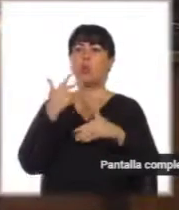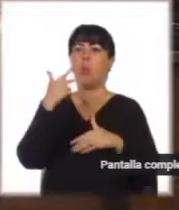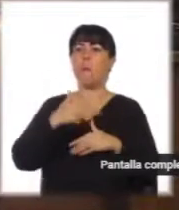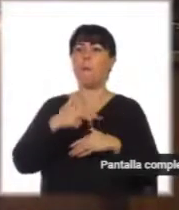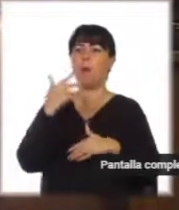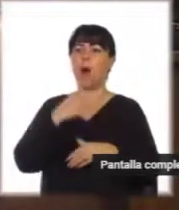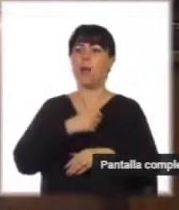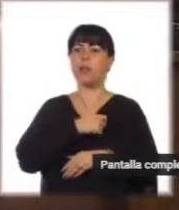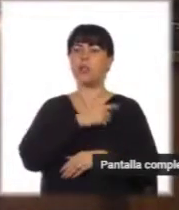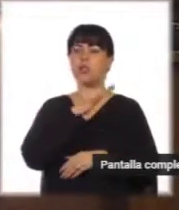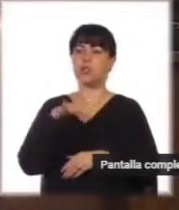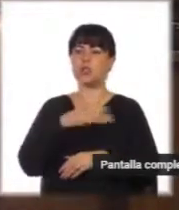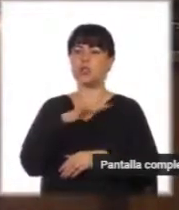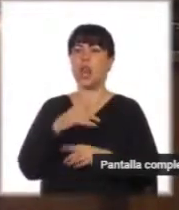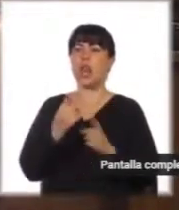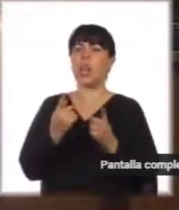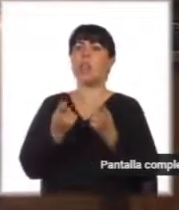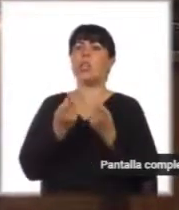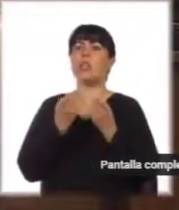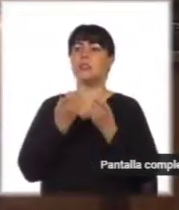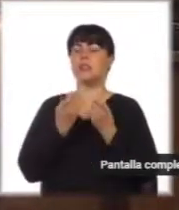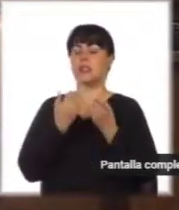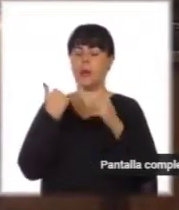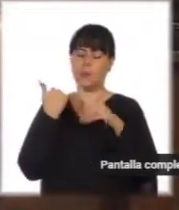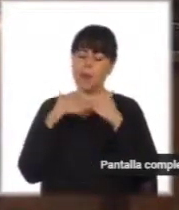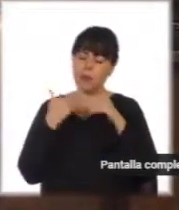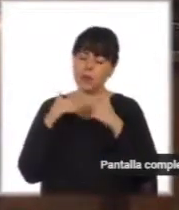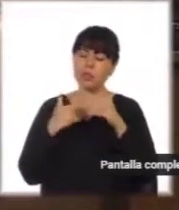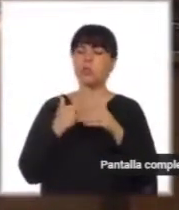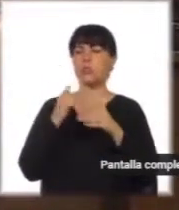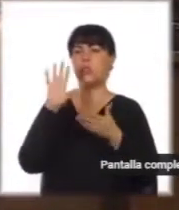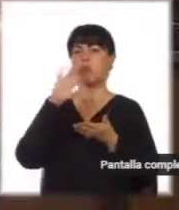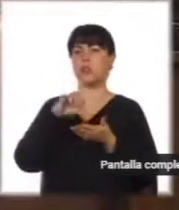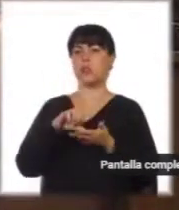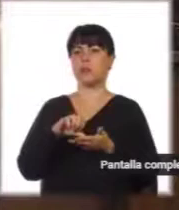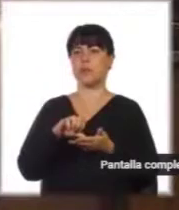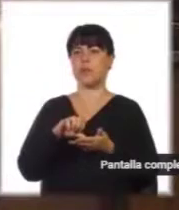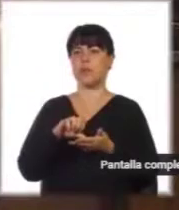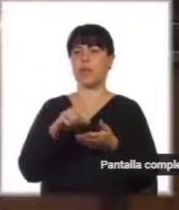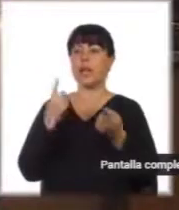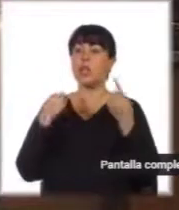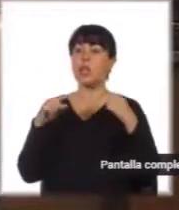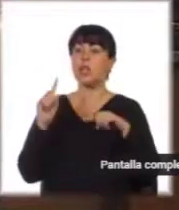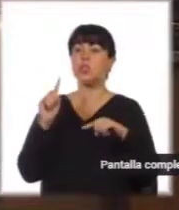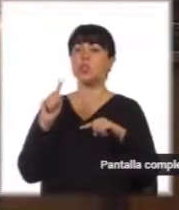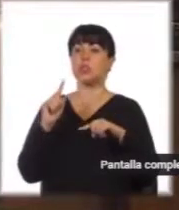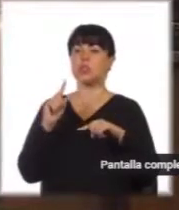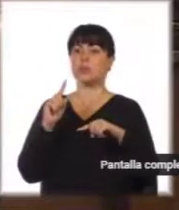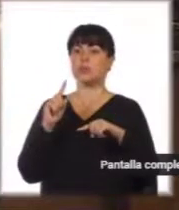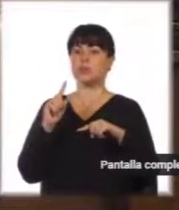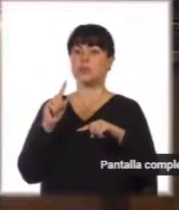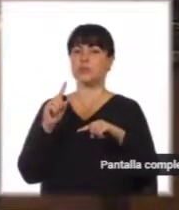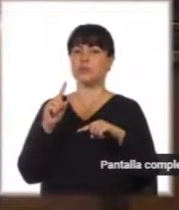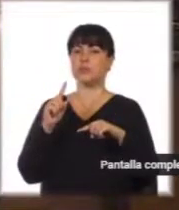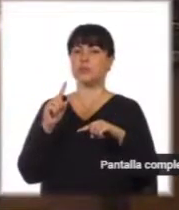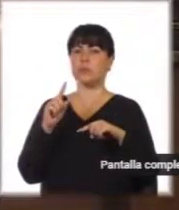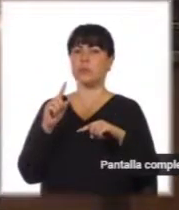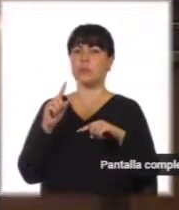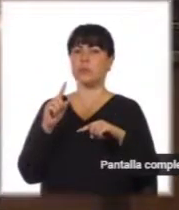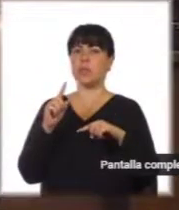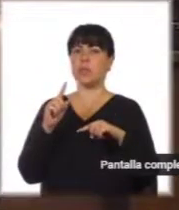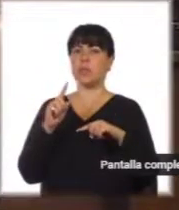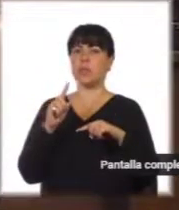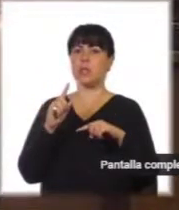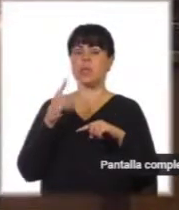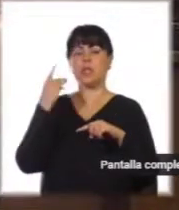social tan necesarias para el progreso nacional. Señor presidente, legislar bajo